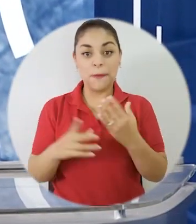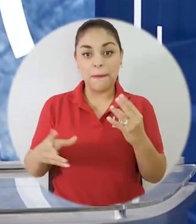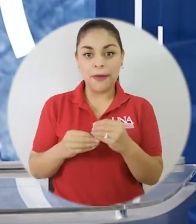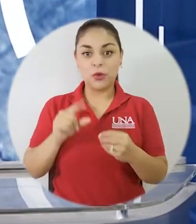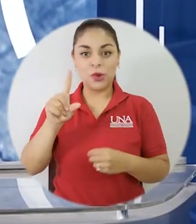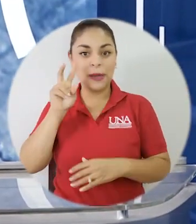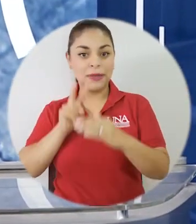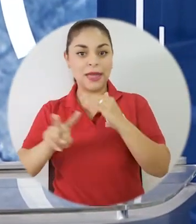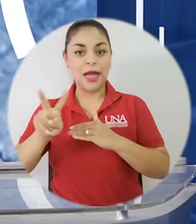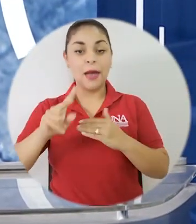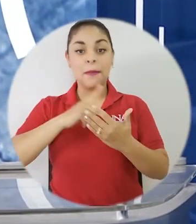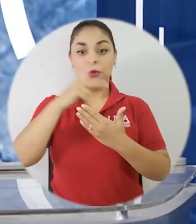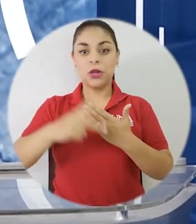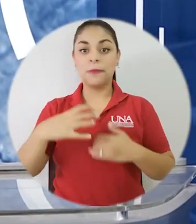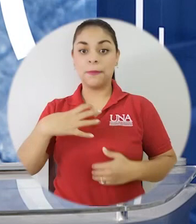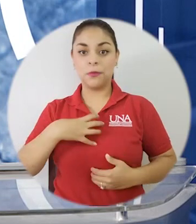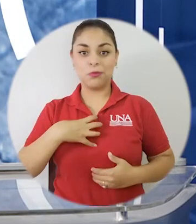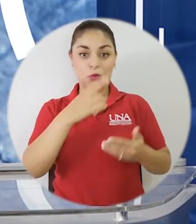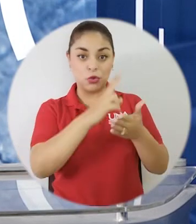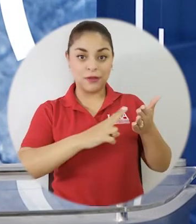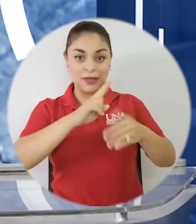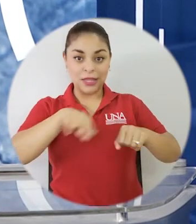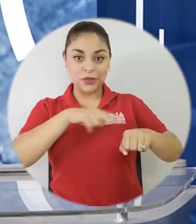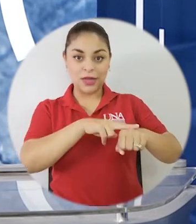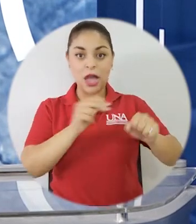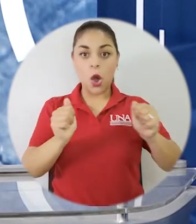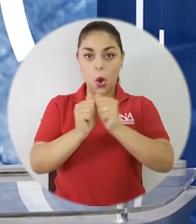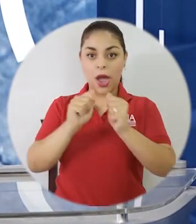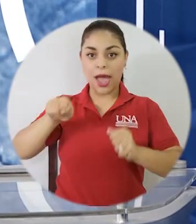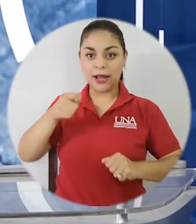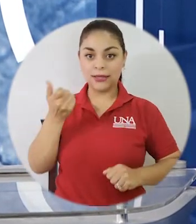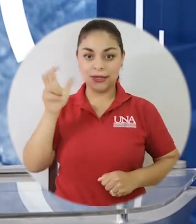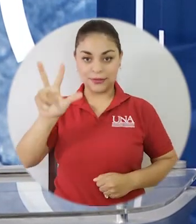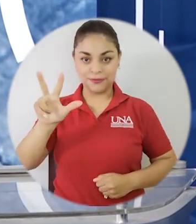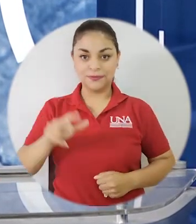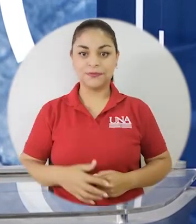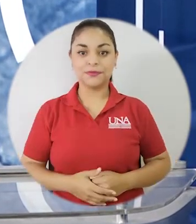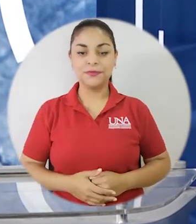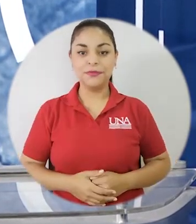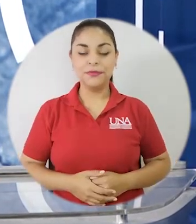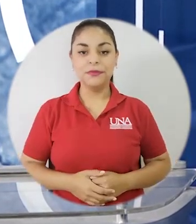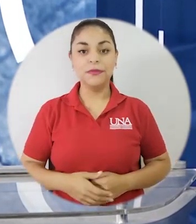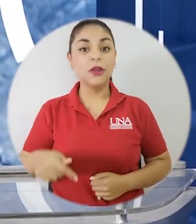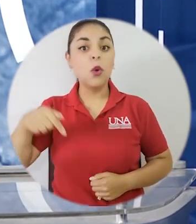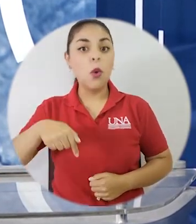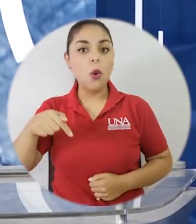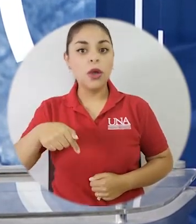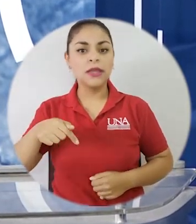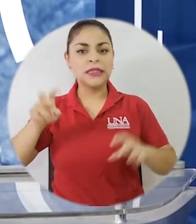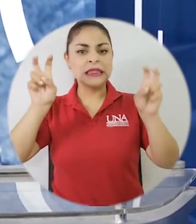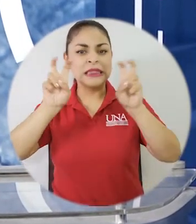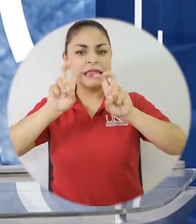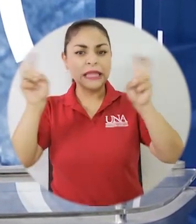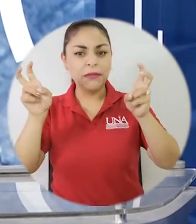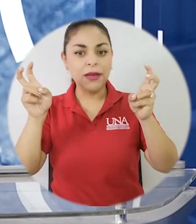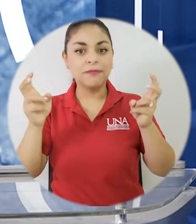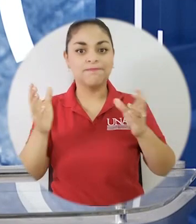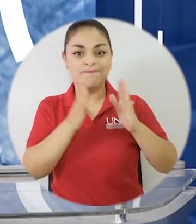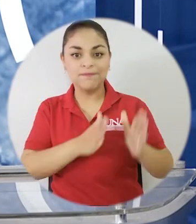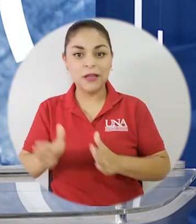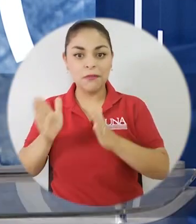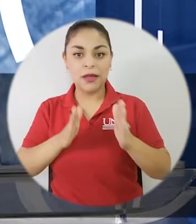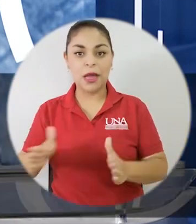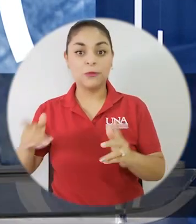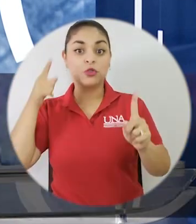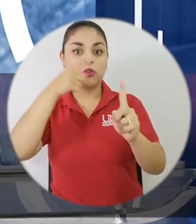Una Mirada, el programa de la Universidad Nacional y el CINAR S.A. Hoy con uno de los temas que hemos preparado en el